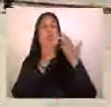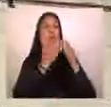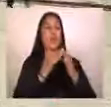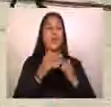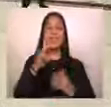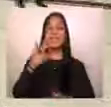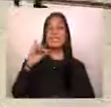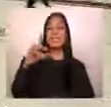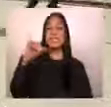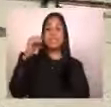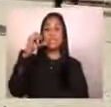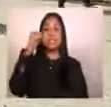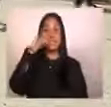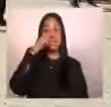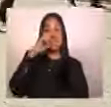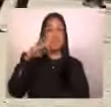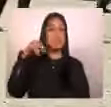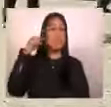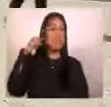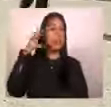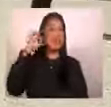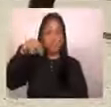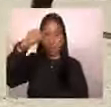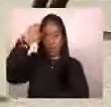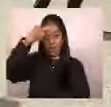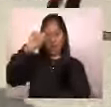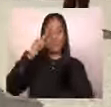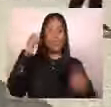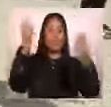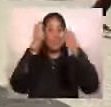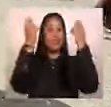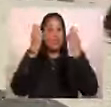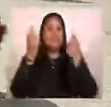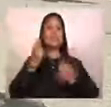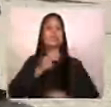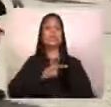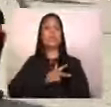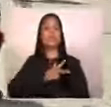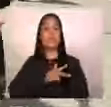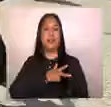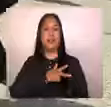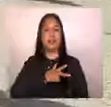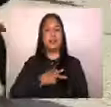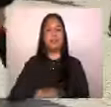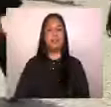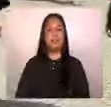comunidad chichicasteca en este día de celebración chapina.